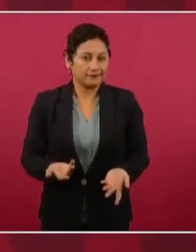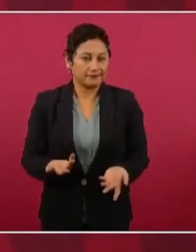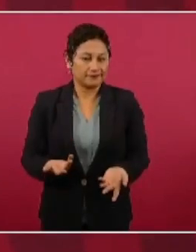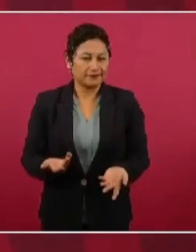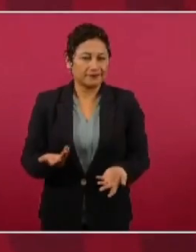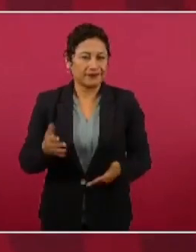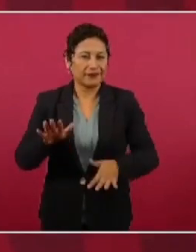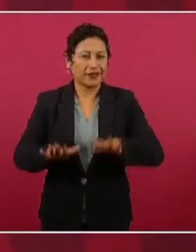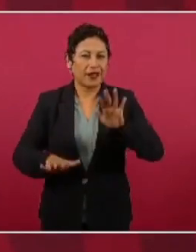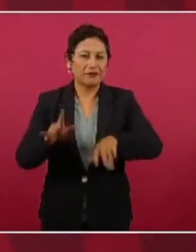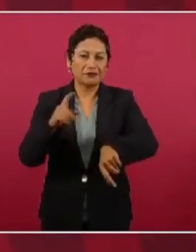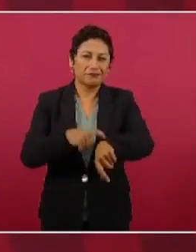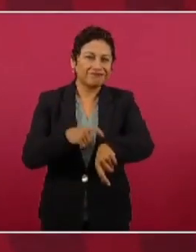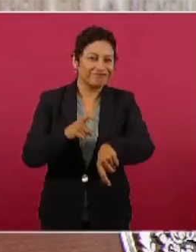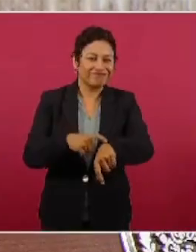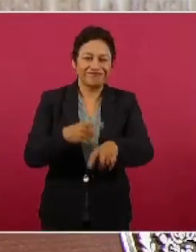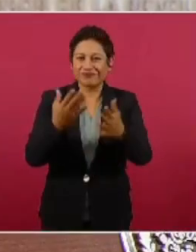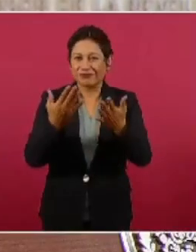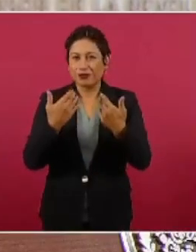a que